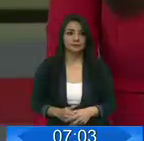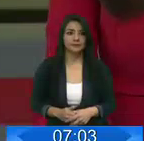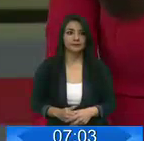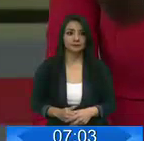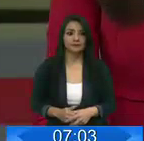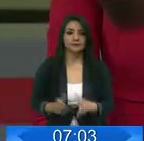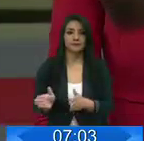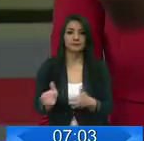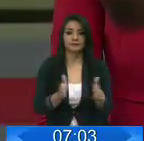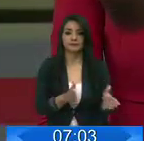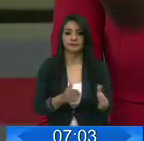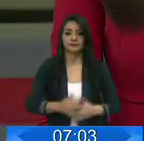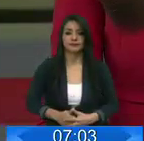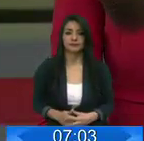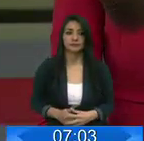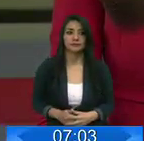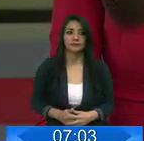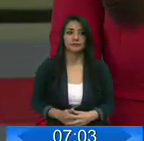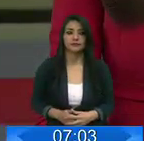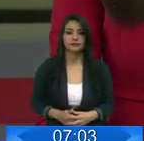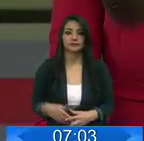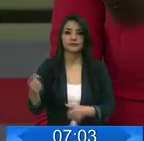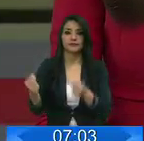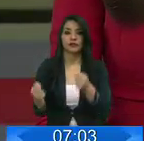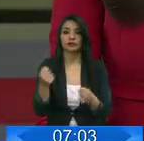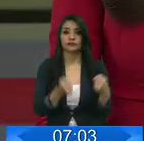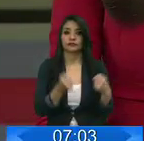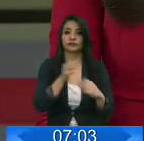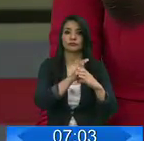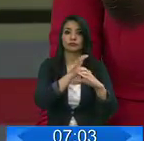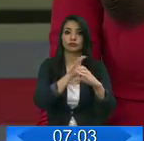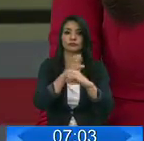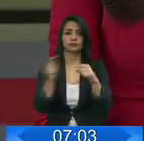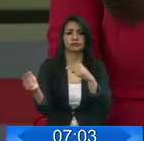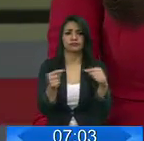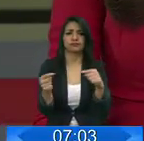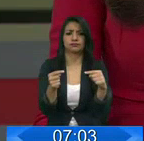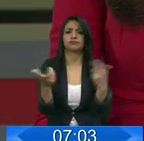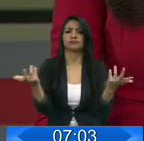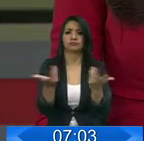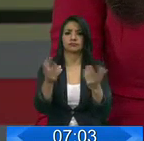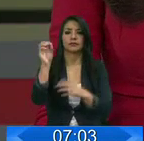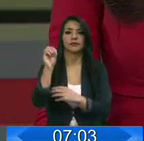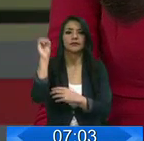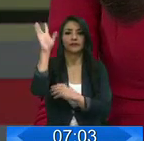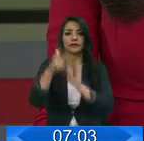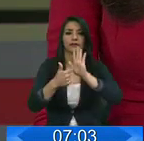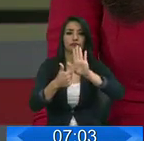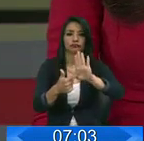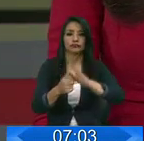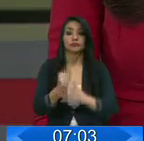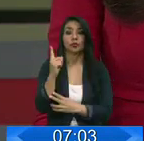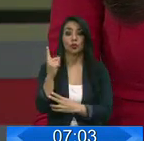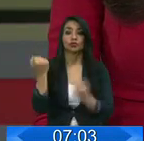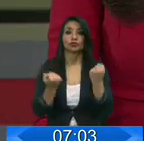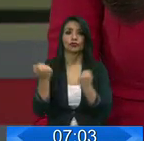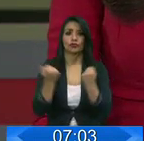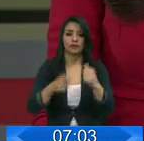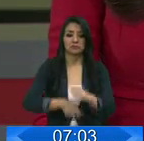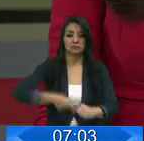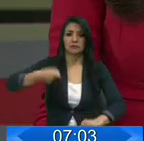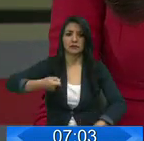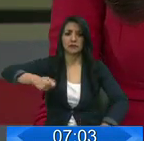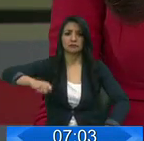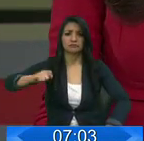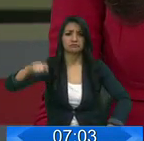Y el enfrentamiento entre dos conductores de transporte urbano quedó registrado en video. Uno de los choferes sacó un machete de su